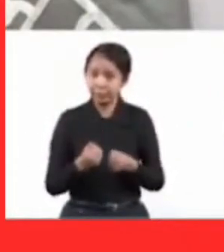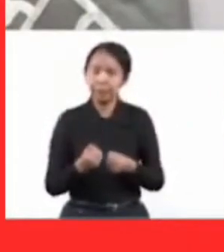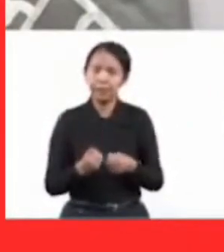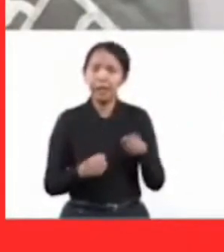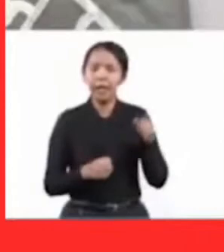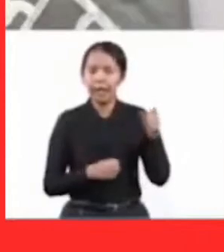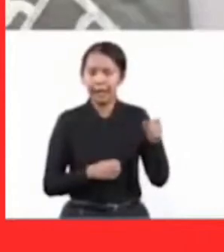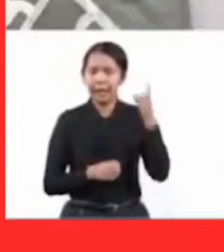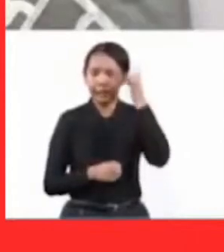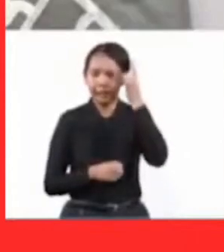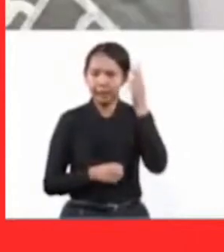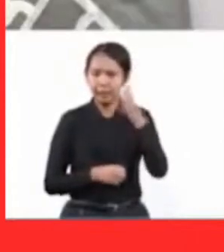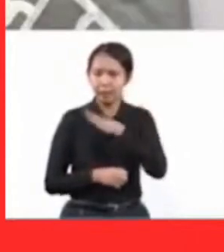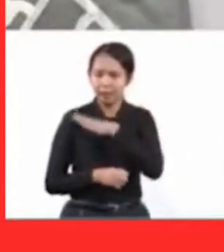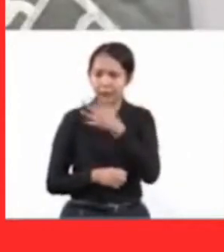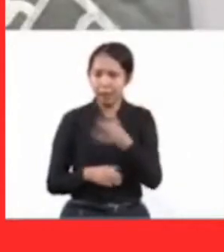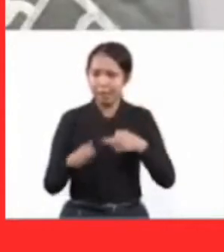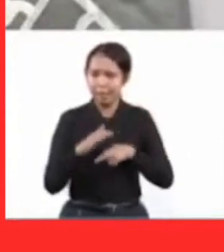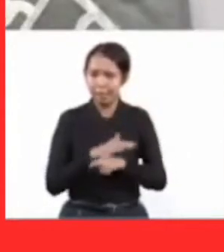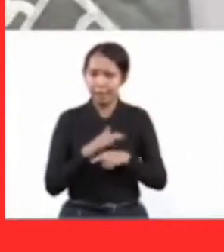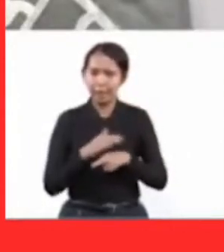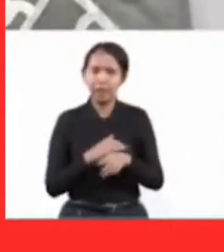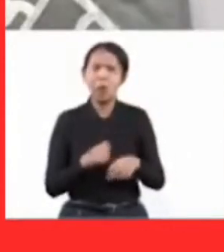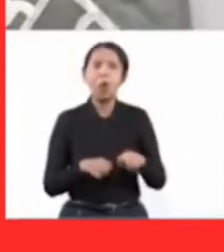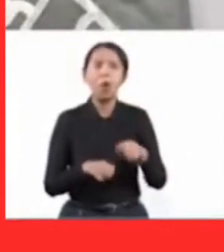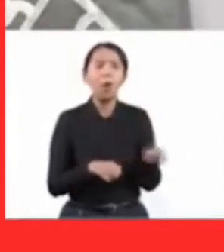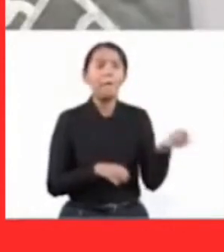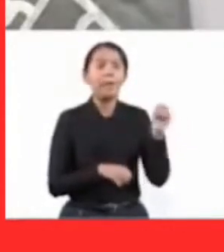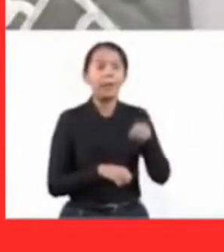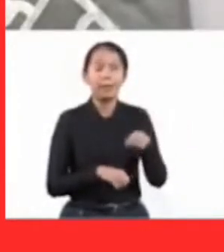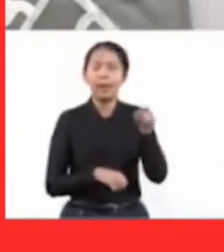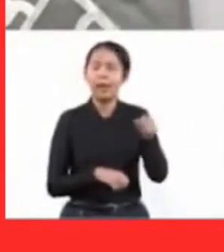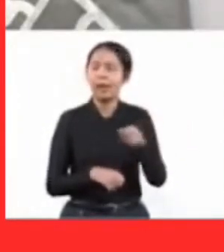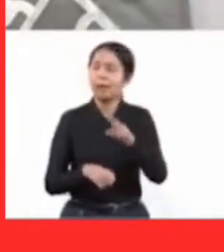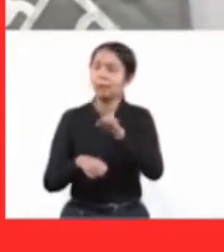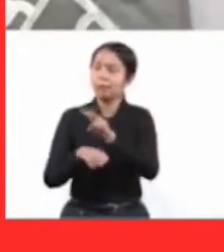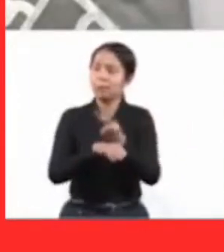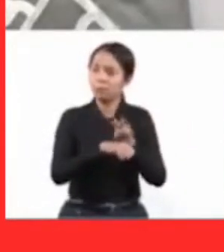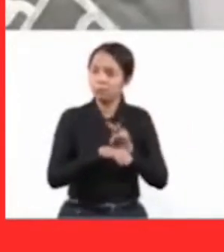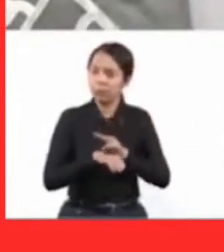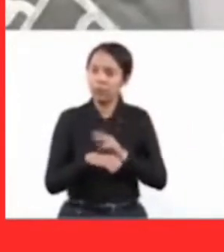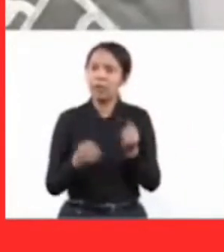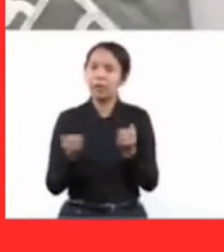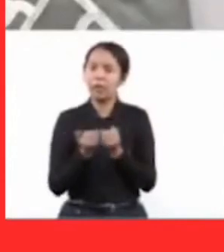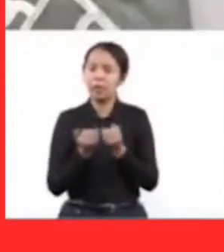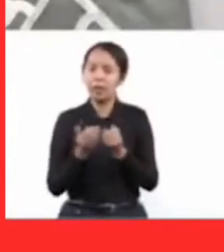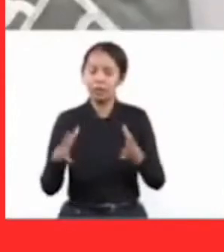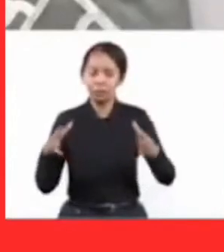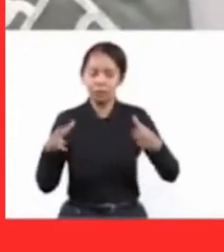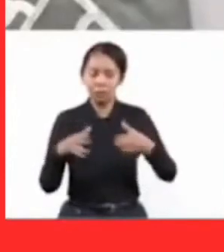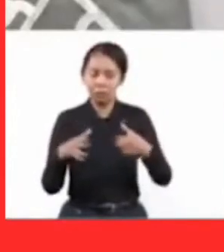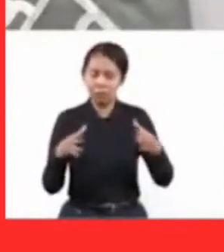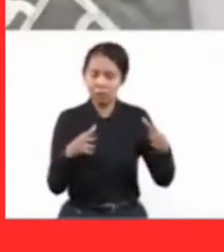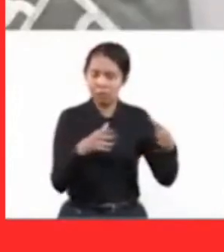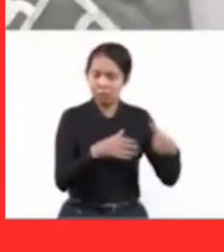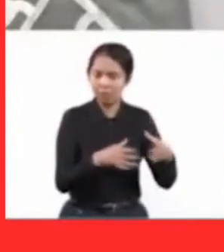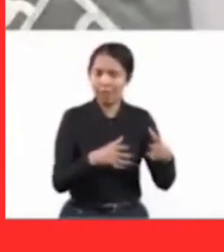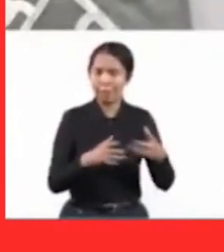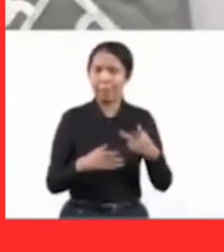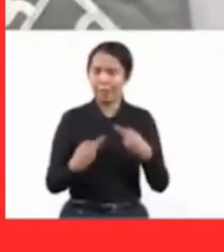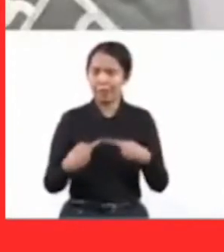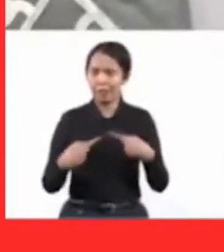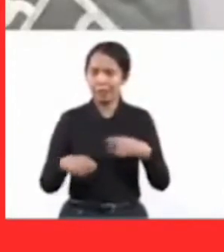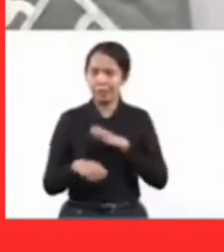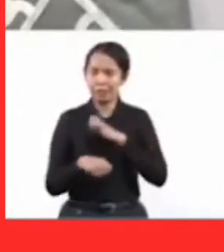instrucción que tiene el director general del metro de la revisión, los comités técnicos que normalmente se establecen y